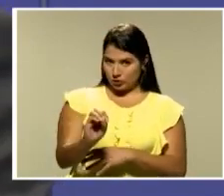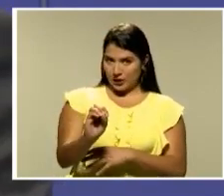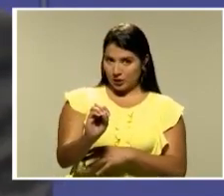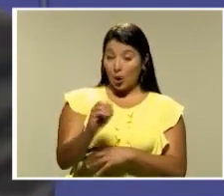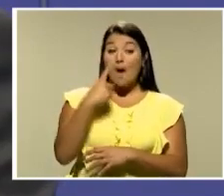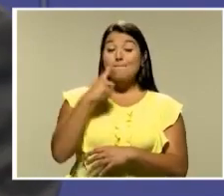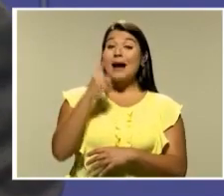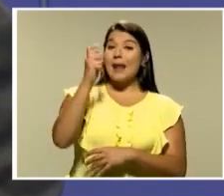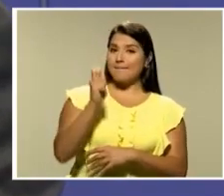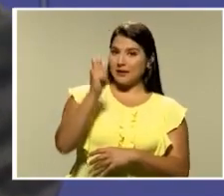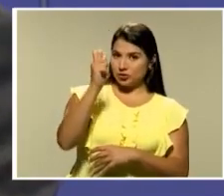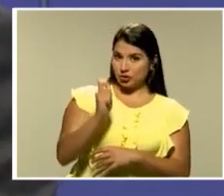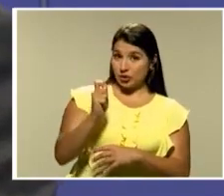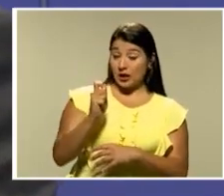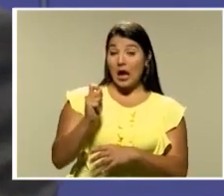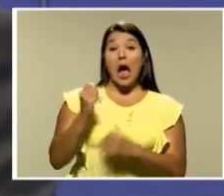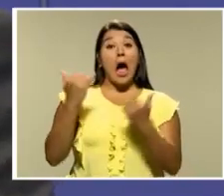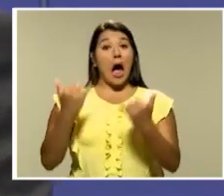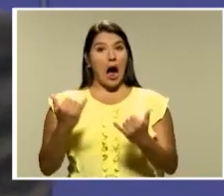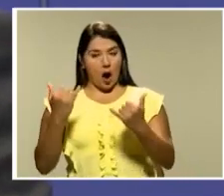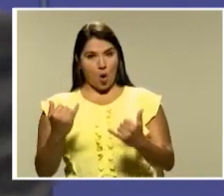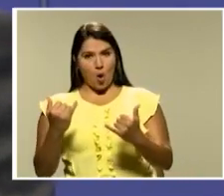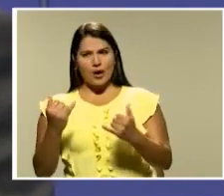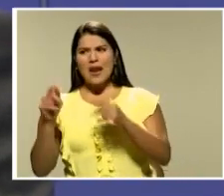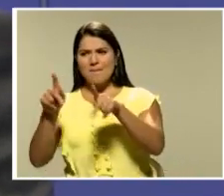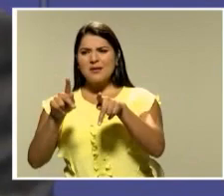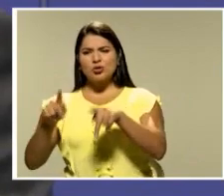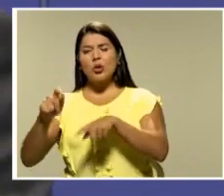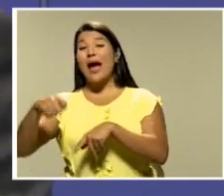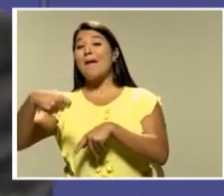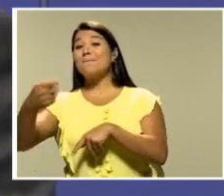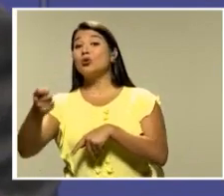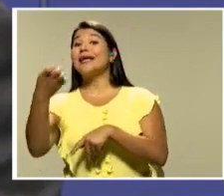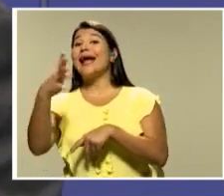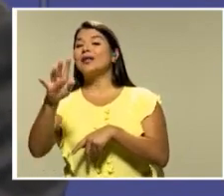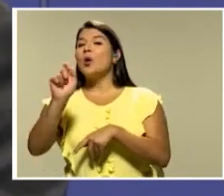7,5% a su pensión. Hoy el asalariado promedio está aportando